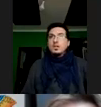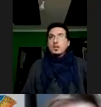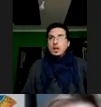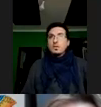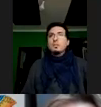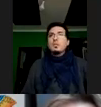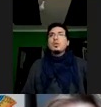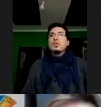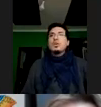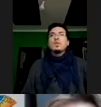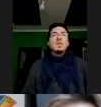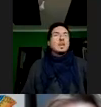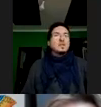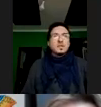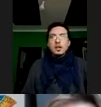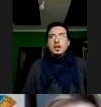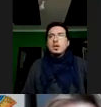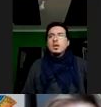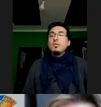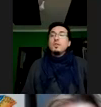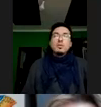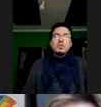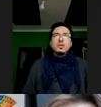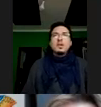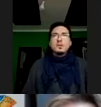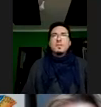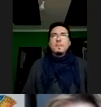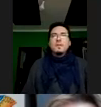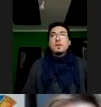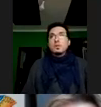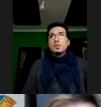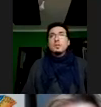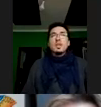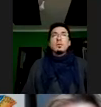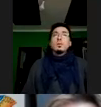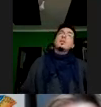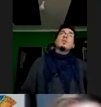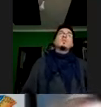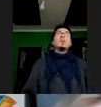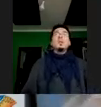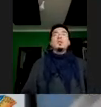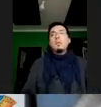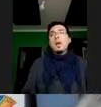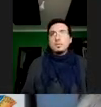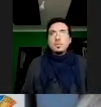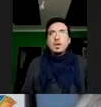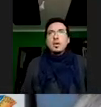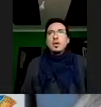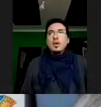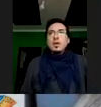que van insertados en medio de los bloques, etc. Como ven, hay muchos detalles, y por eso justamente me permite conocer estos